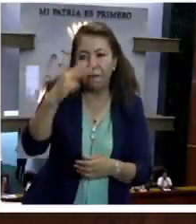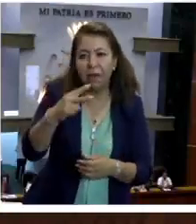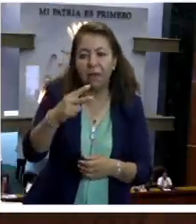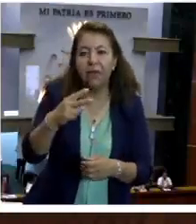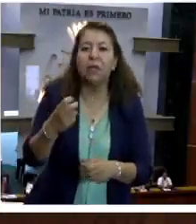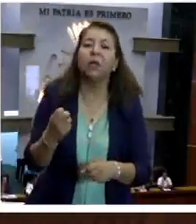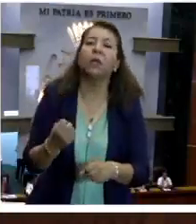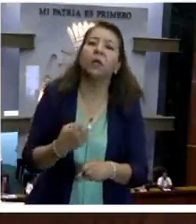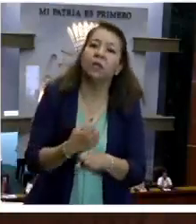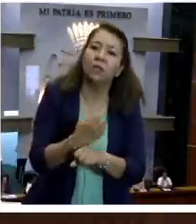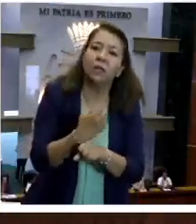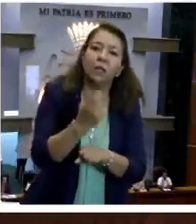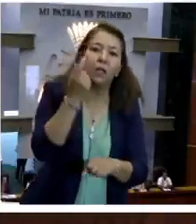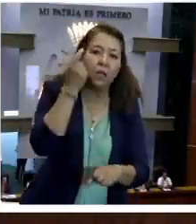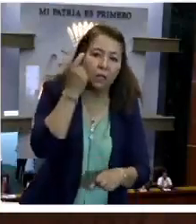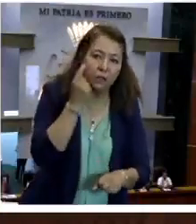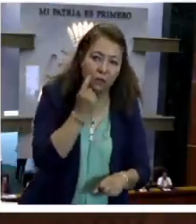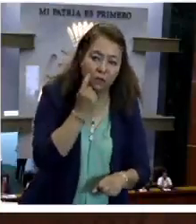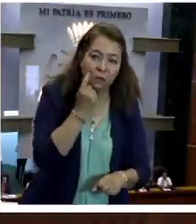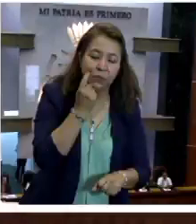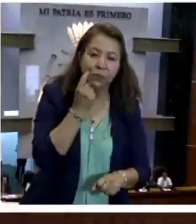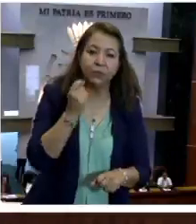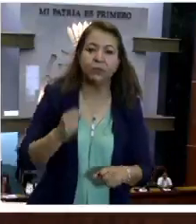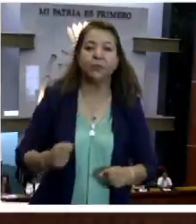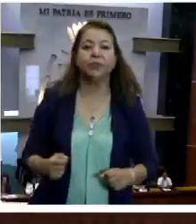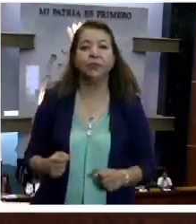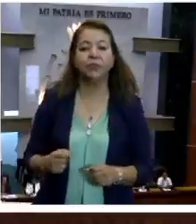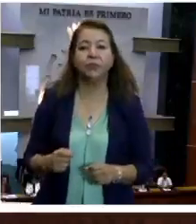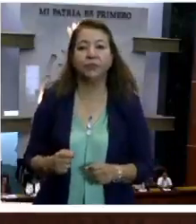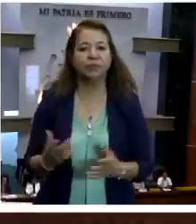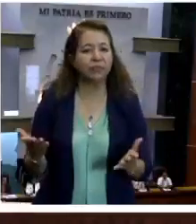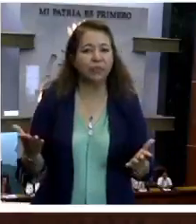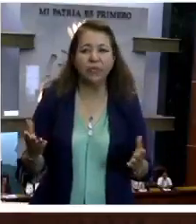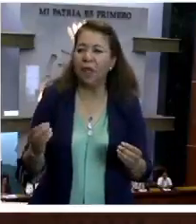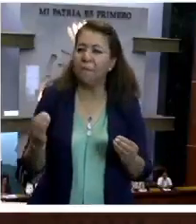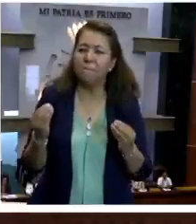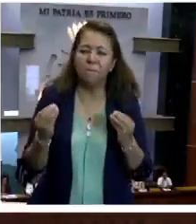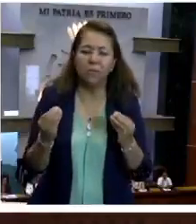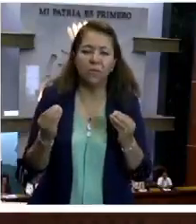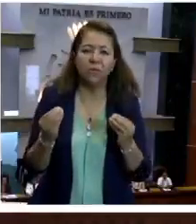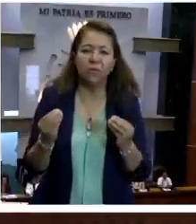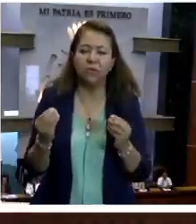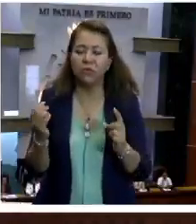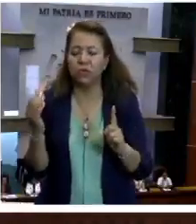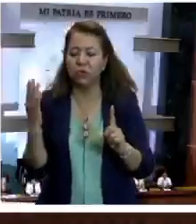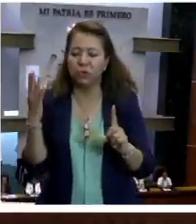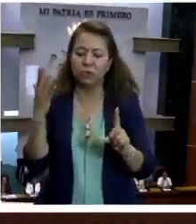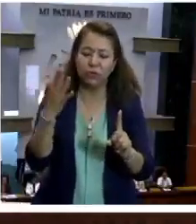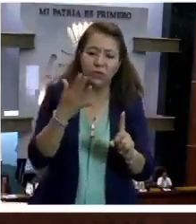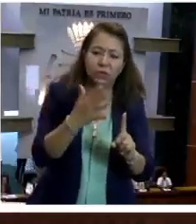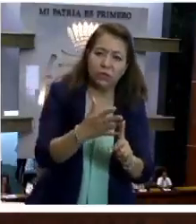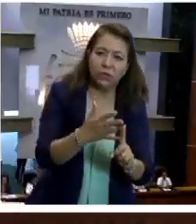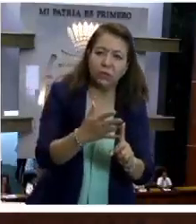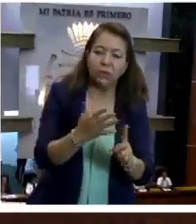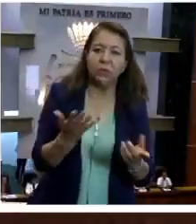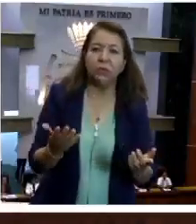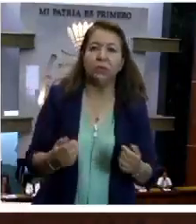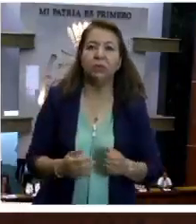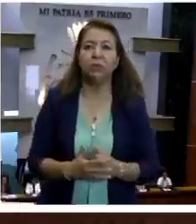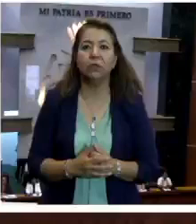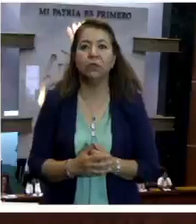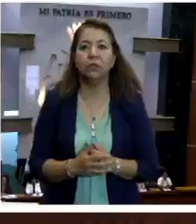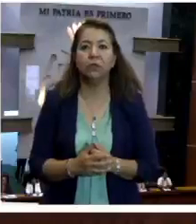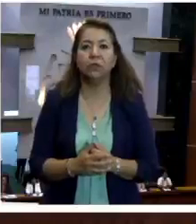Actualmente enfrentamos una multitud de desafíos y requerimos